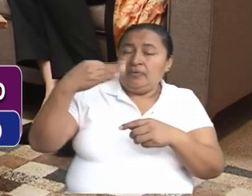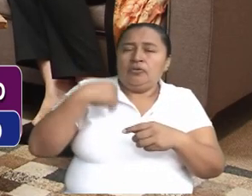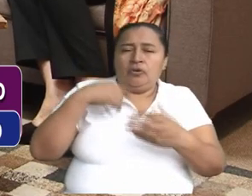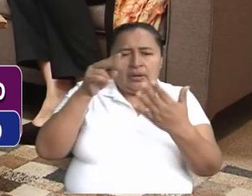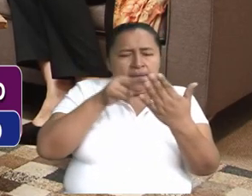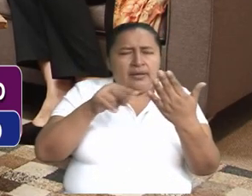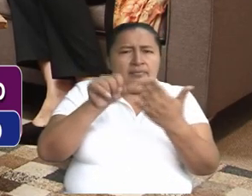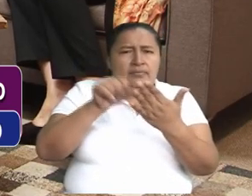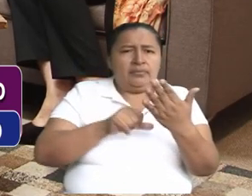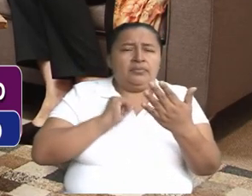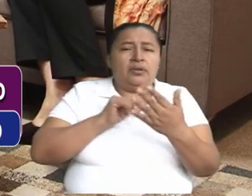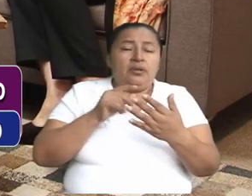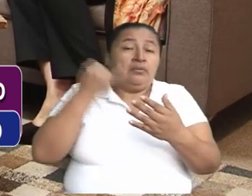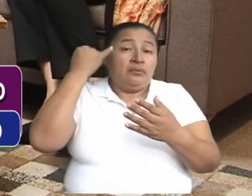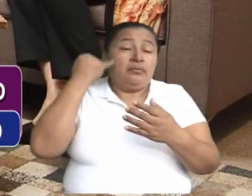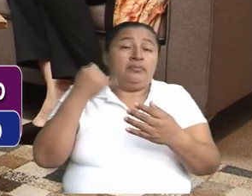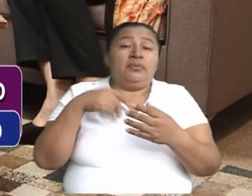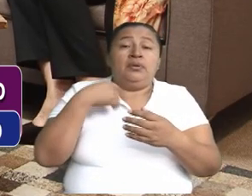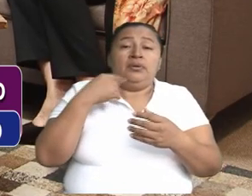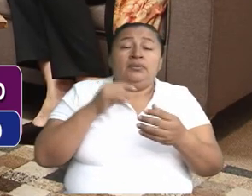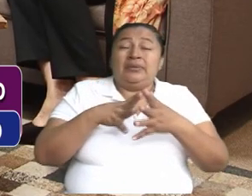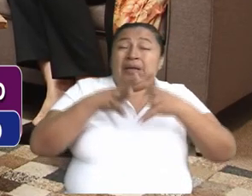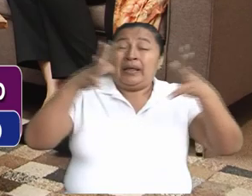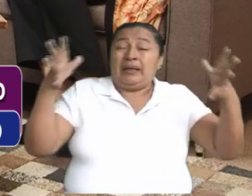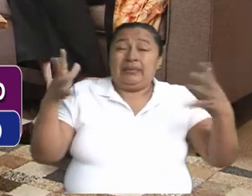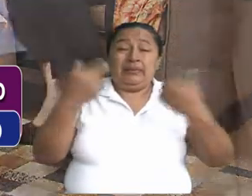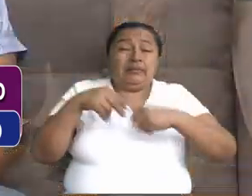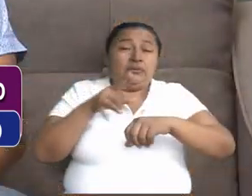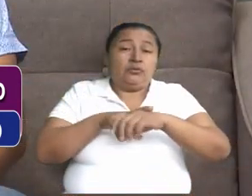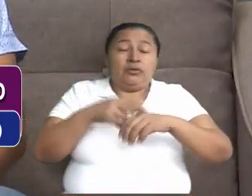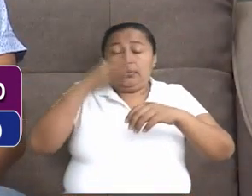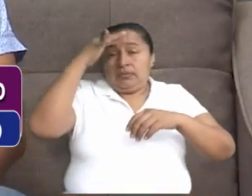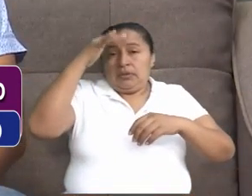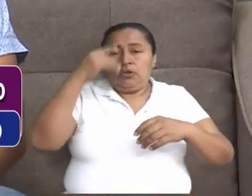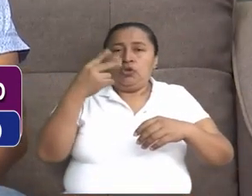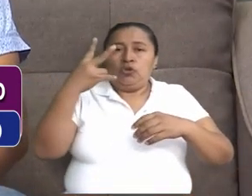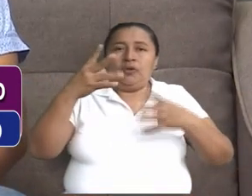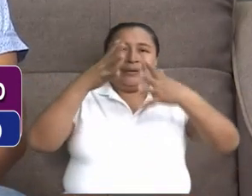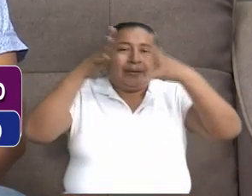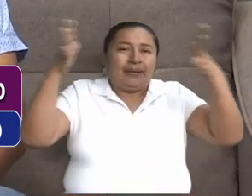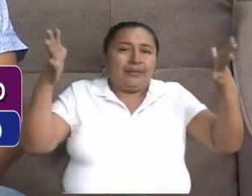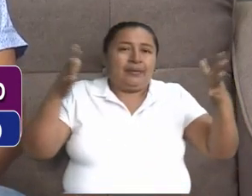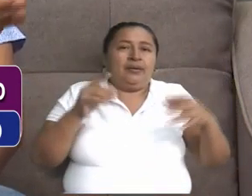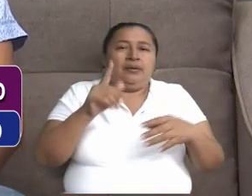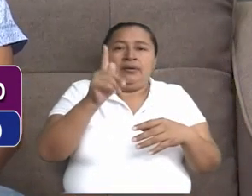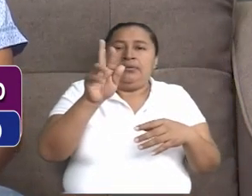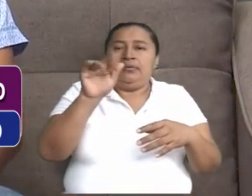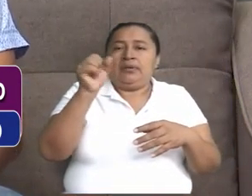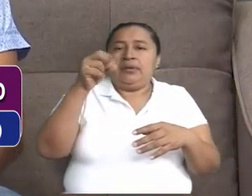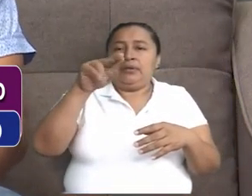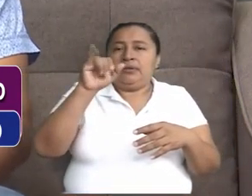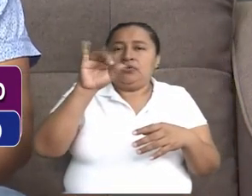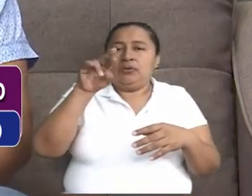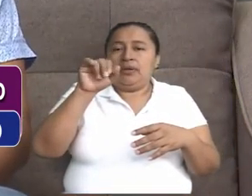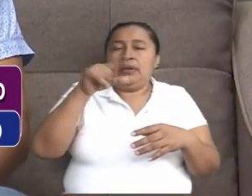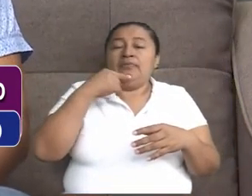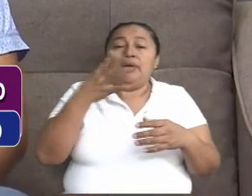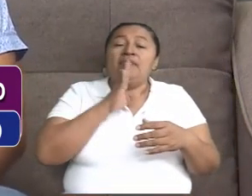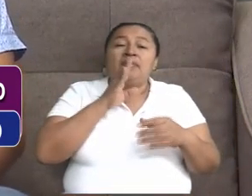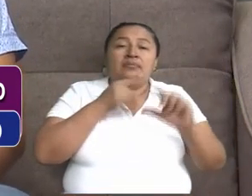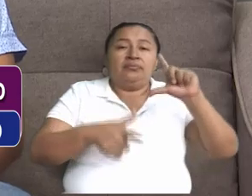artículo de opinión pública, las grandes transnacionales mediáticas de México, dos grandes, bueno, además las más grandes de habla hispana,